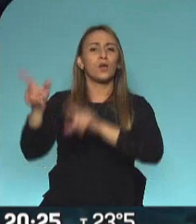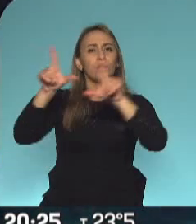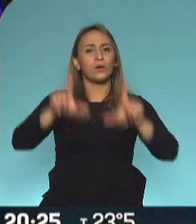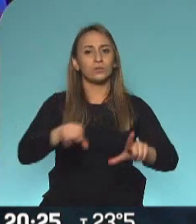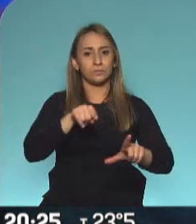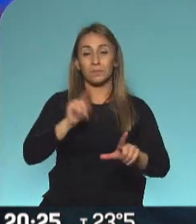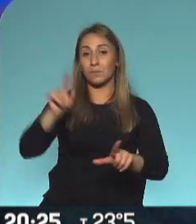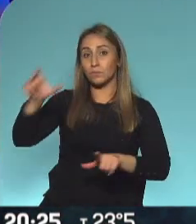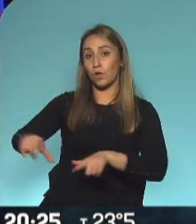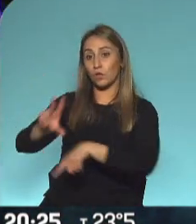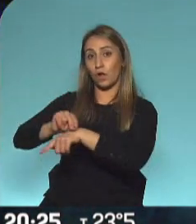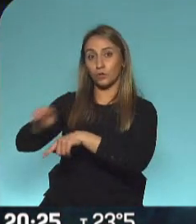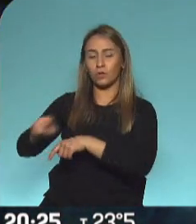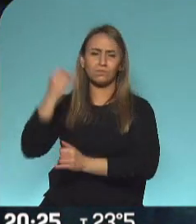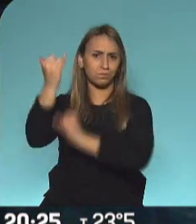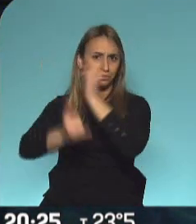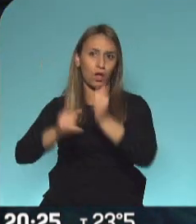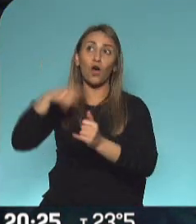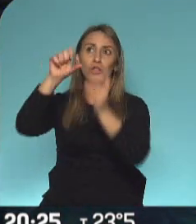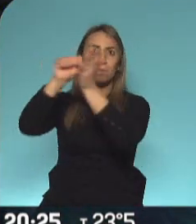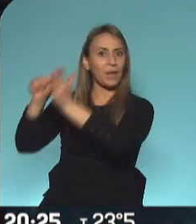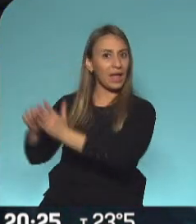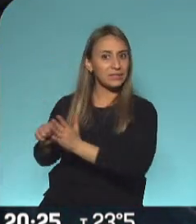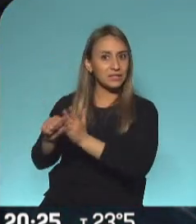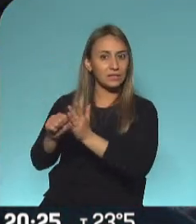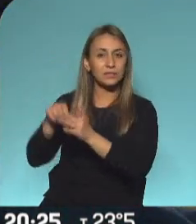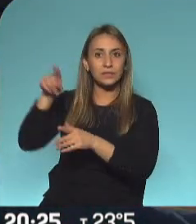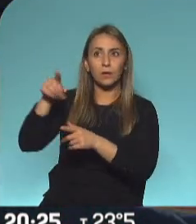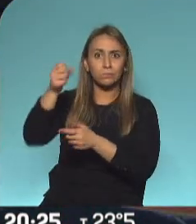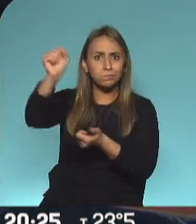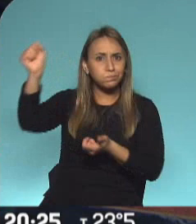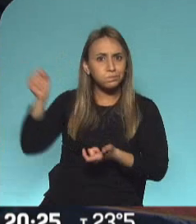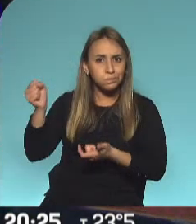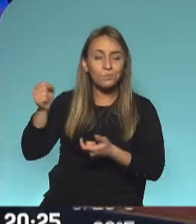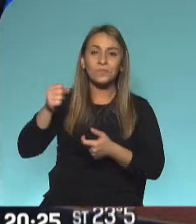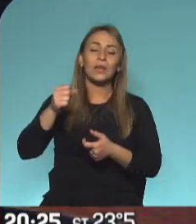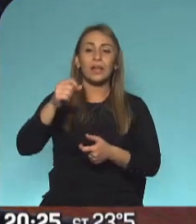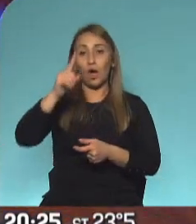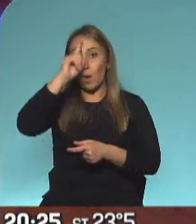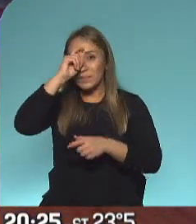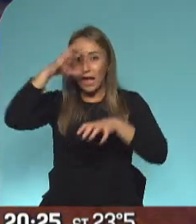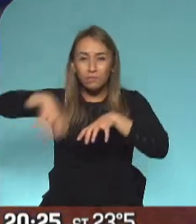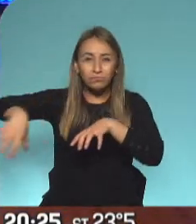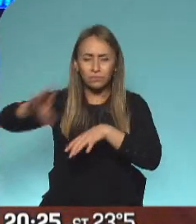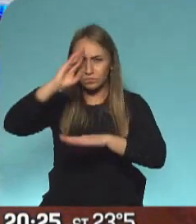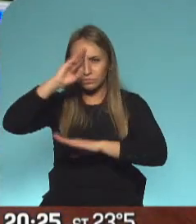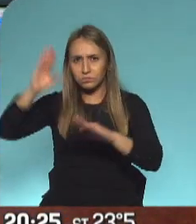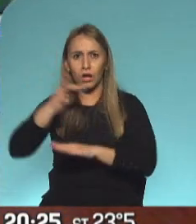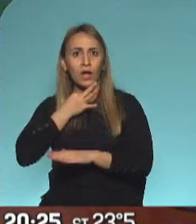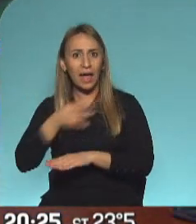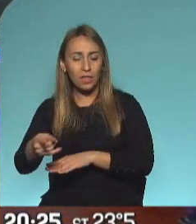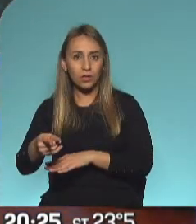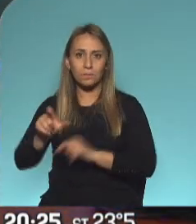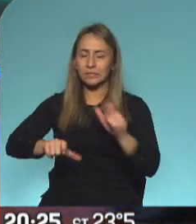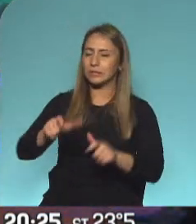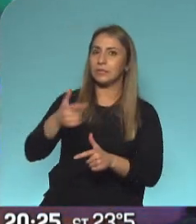es en lo que en otros países sucedió como toma de conciencia, ¿no? Tuvo que colapsar el sistema sanitario para que la gente tomara conciencia verdaderamente de